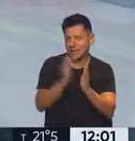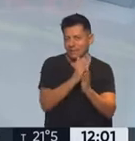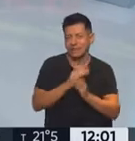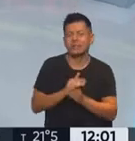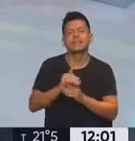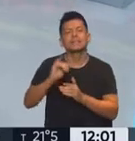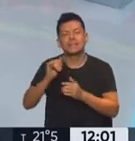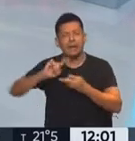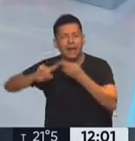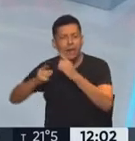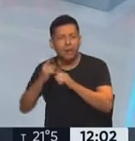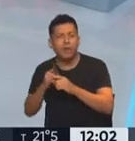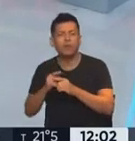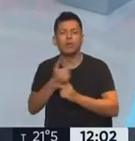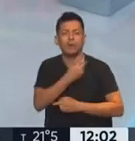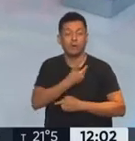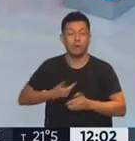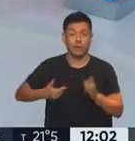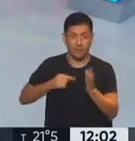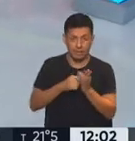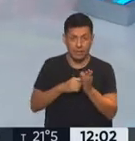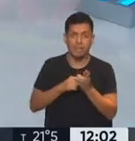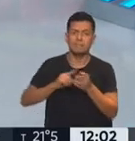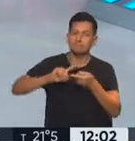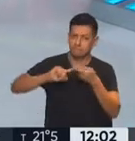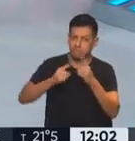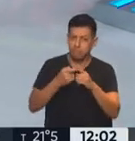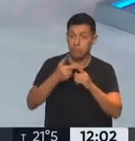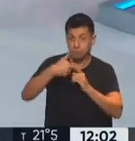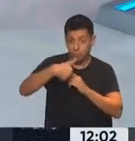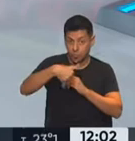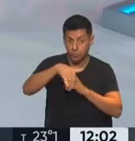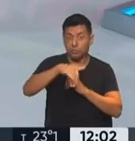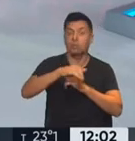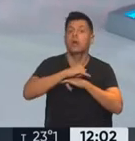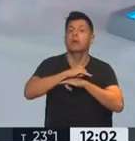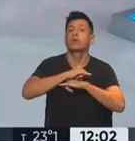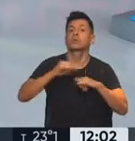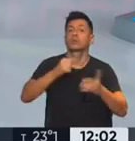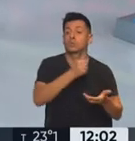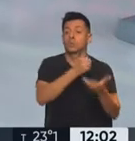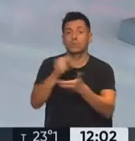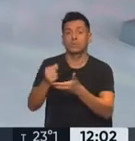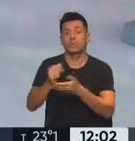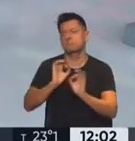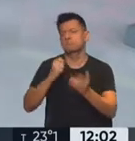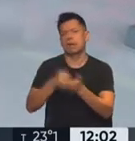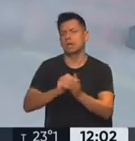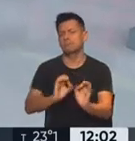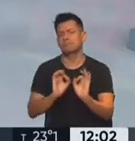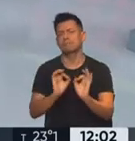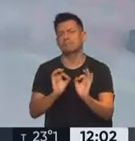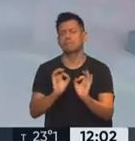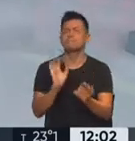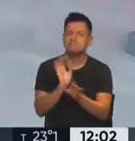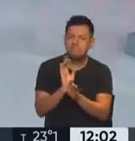en la negociación, el gobierno bonaerense está anunciando que en las próximas horas los subsidios estarían cancelados, con lo que, bueno, hay una